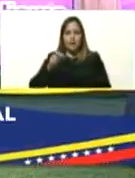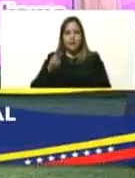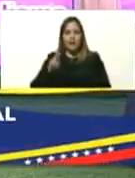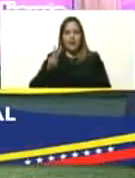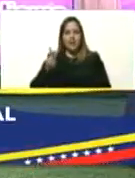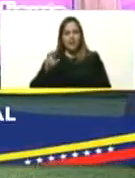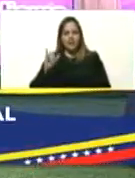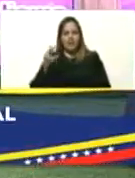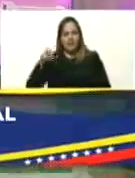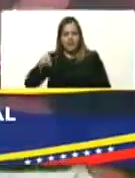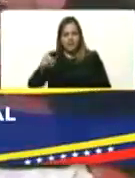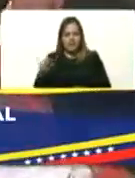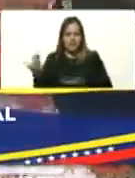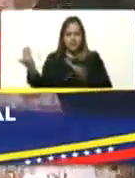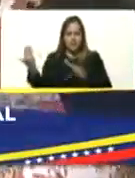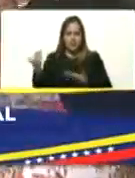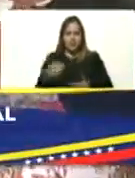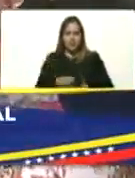Maldonado.